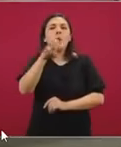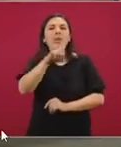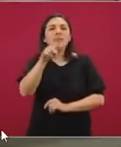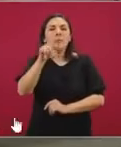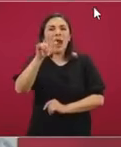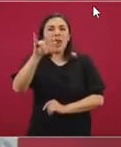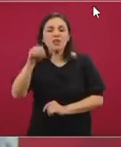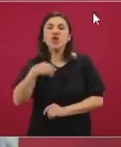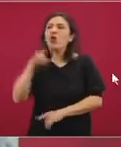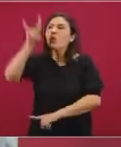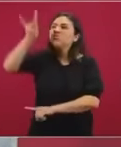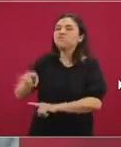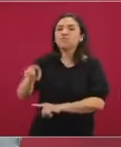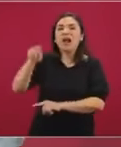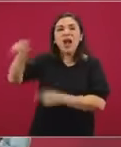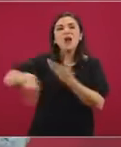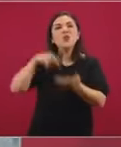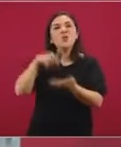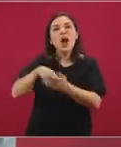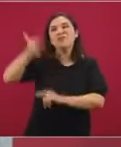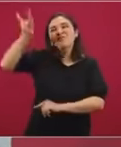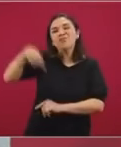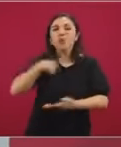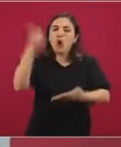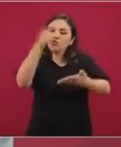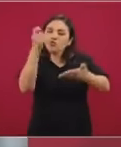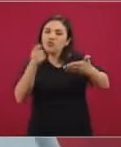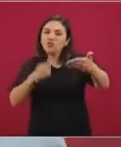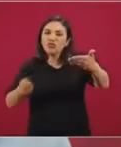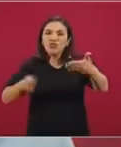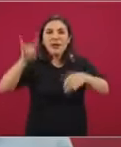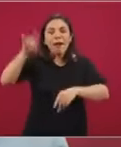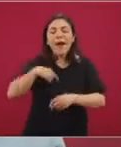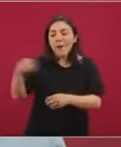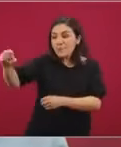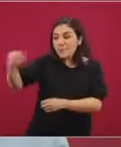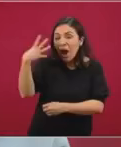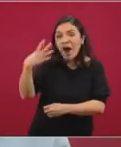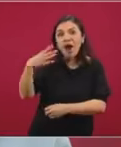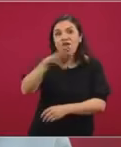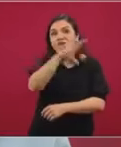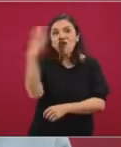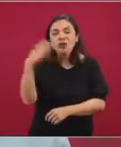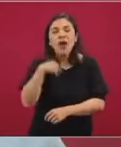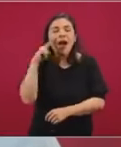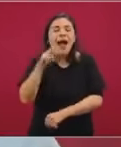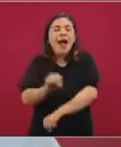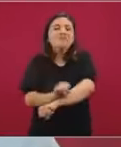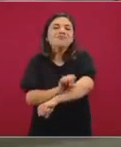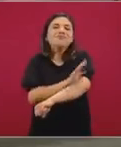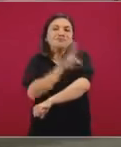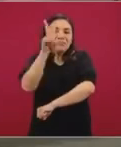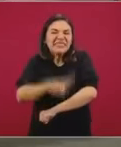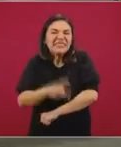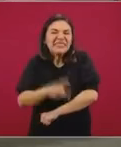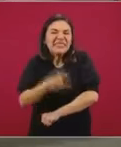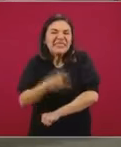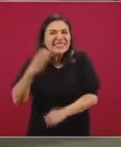y este es el cartel que iluminamos y ya lo pegamos ahí. Entonces, de